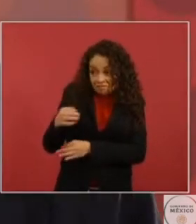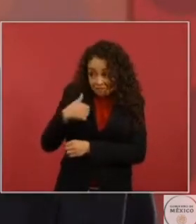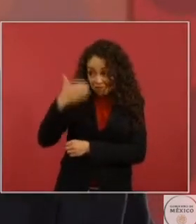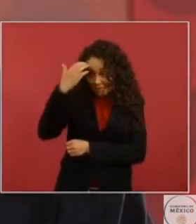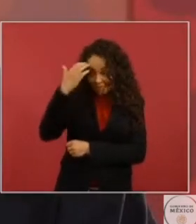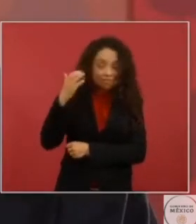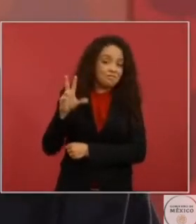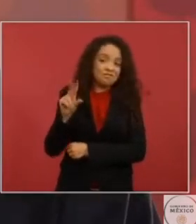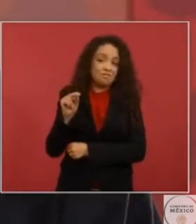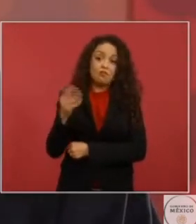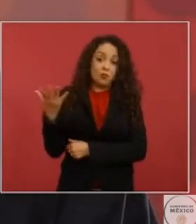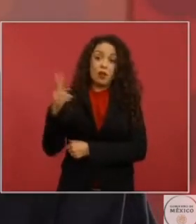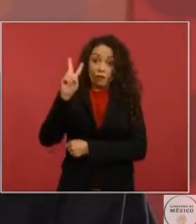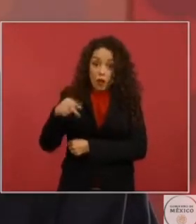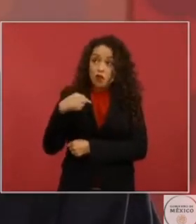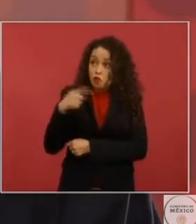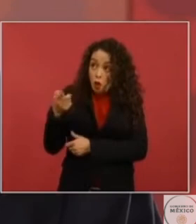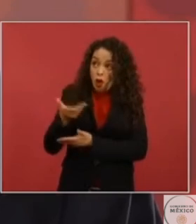No tengo relaciones, pues.